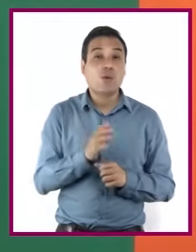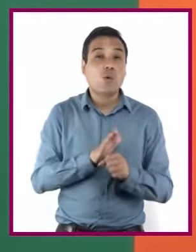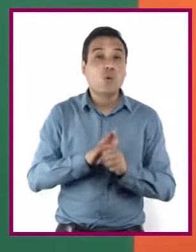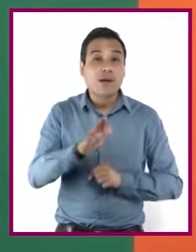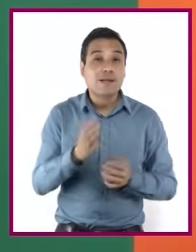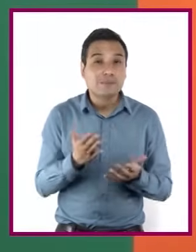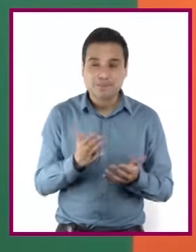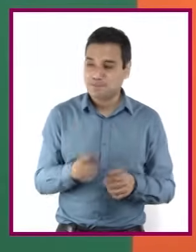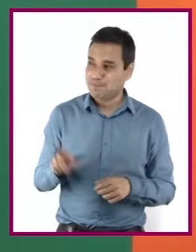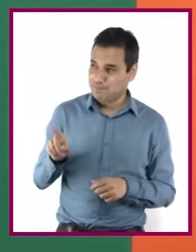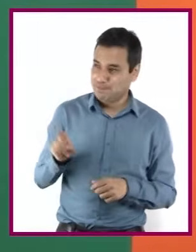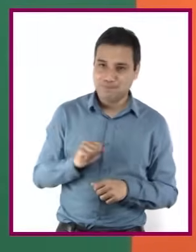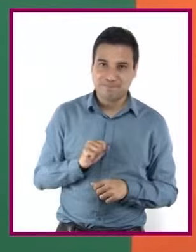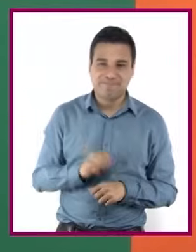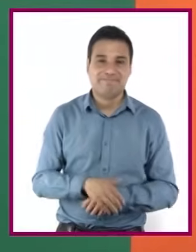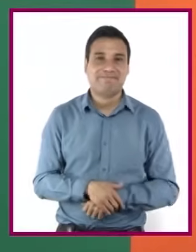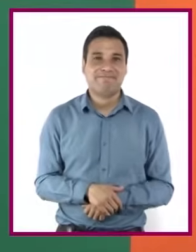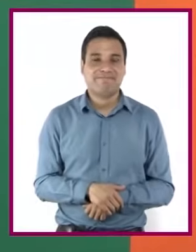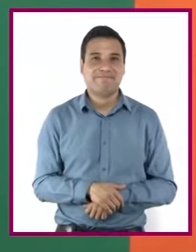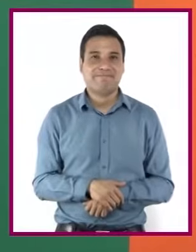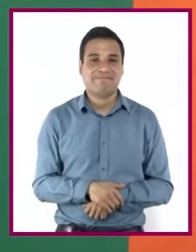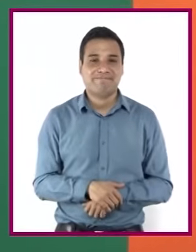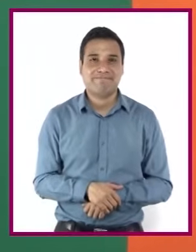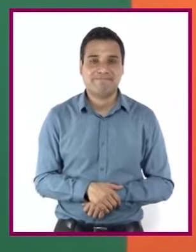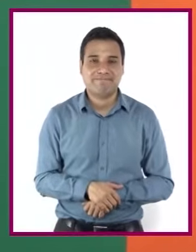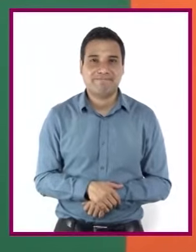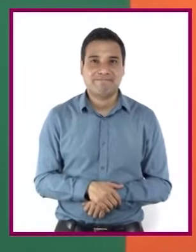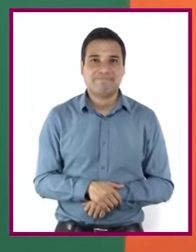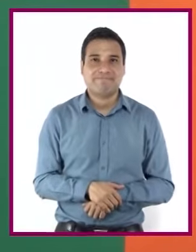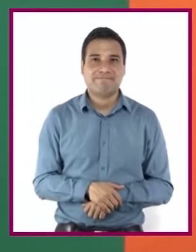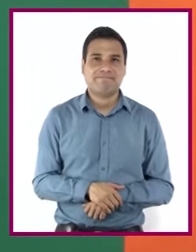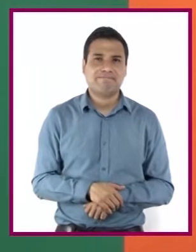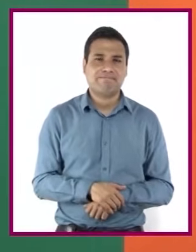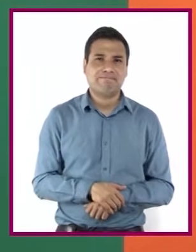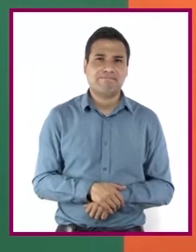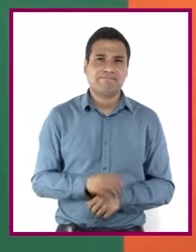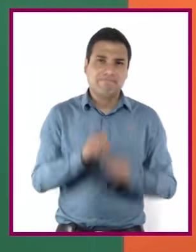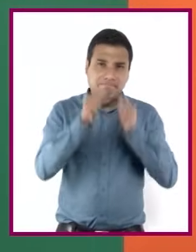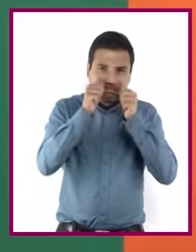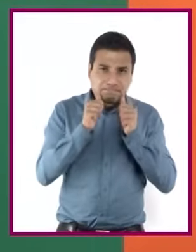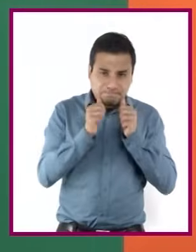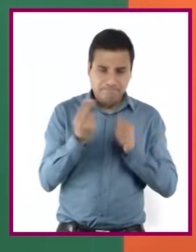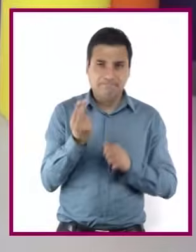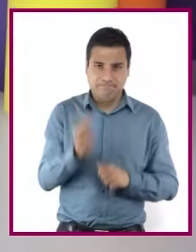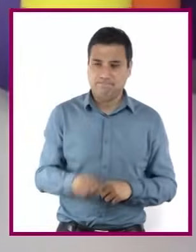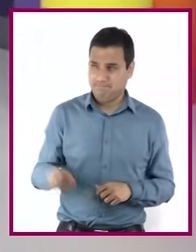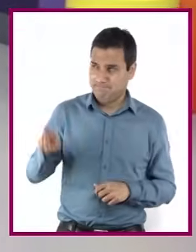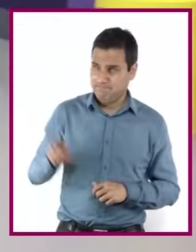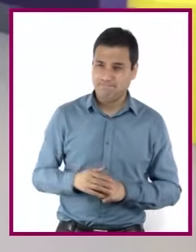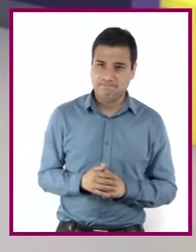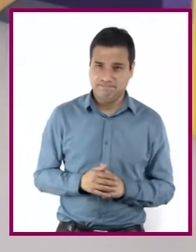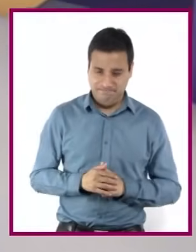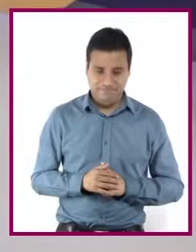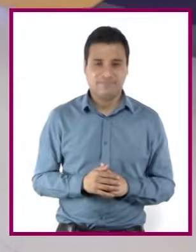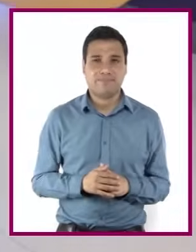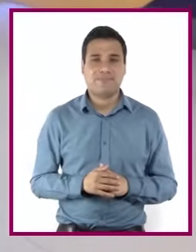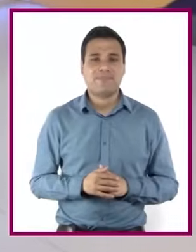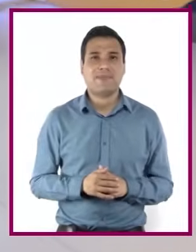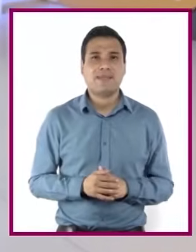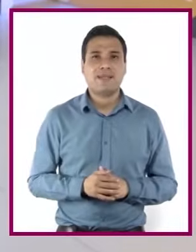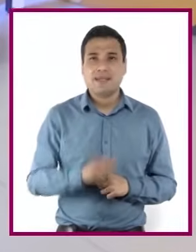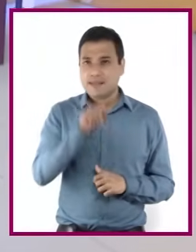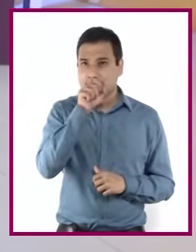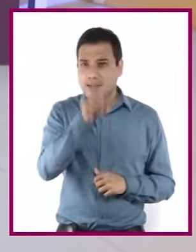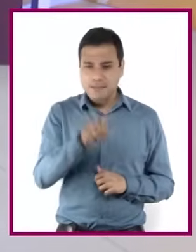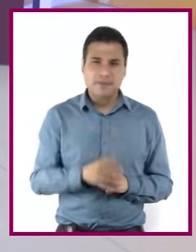cuaderno y lápiz o bolígrafo. Y si lo requieren, dispongan de hojas Leyer, punzón y regleta. Asimismo, preparen su